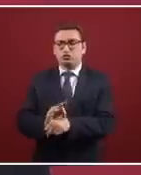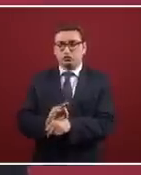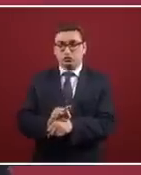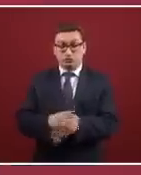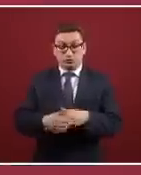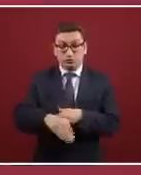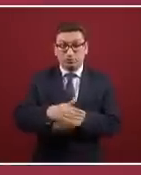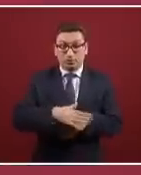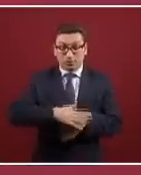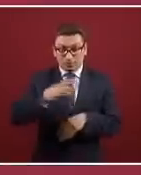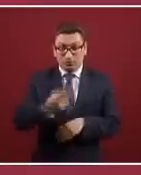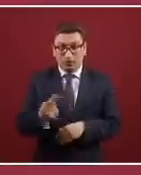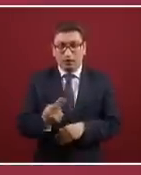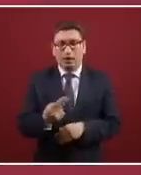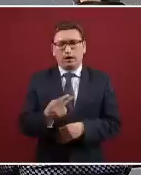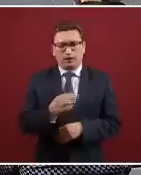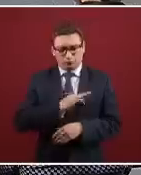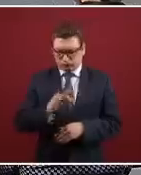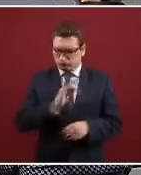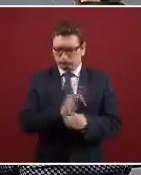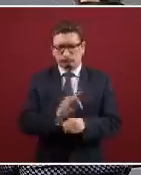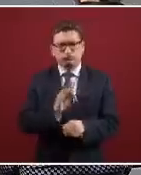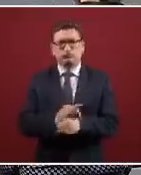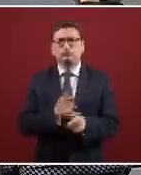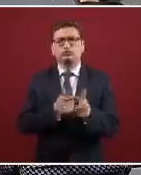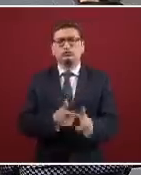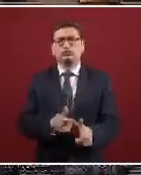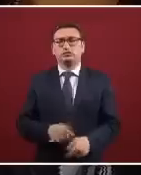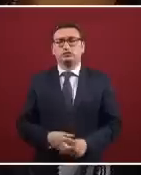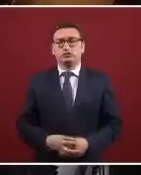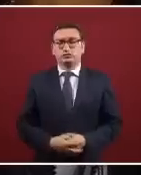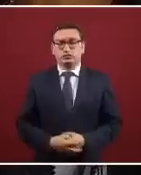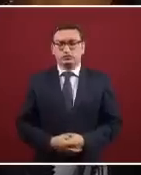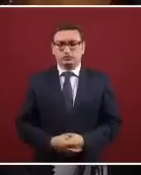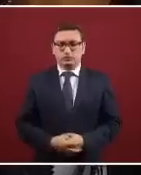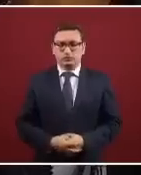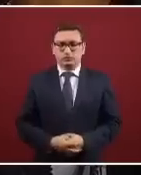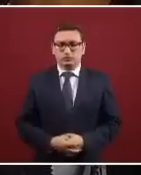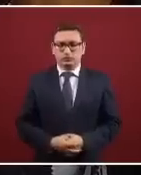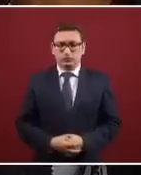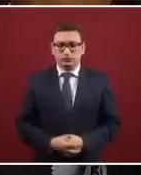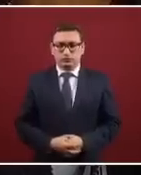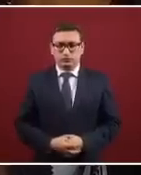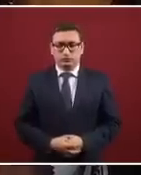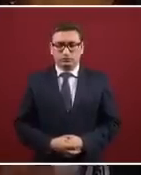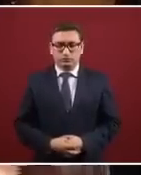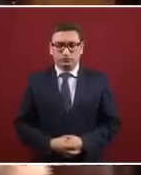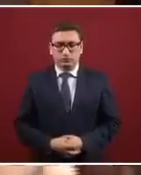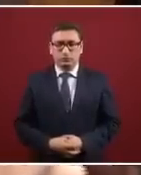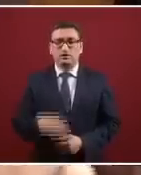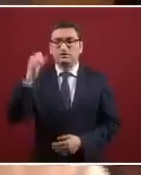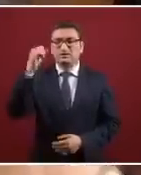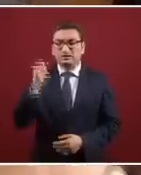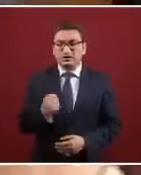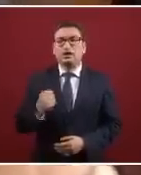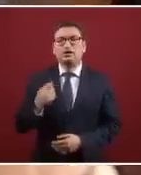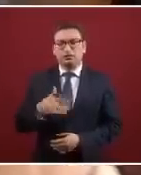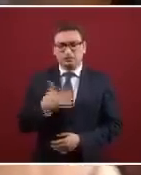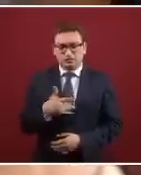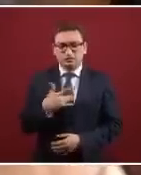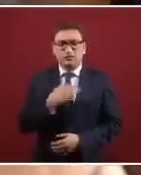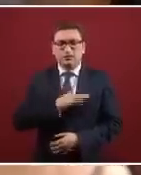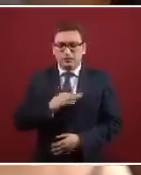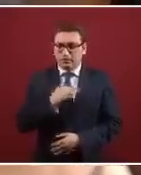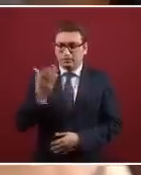más, se va a seguir protegiendo. Sinaloa estuvo feliz porque estuvo allá López Obrador. Sinaloa necesita a López